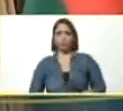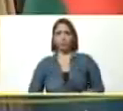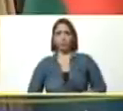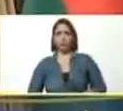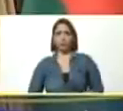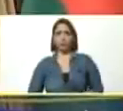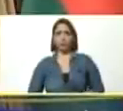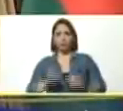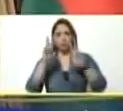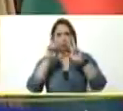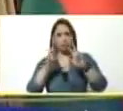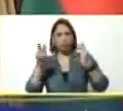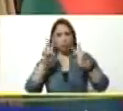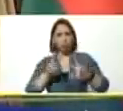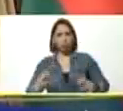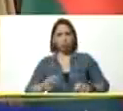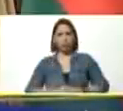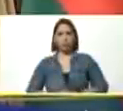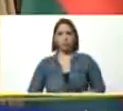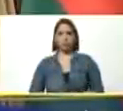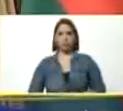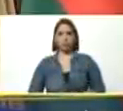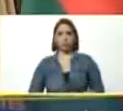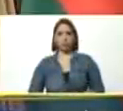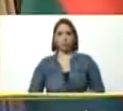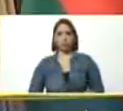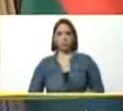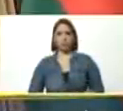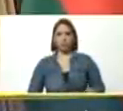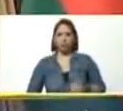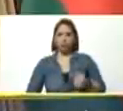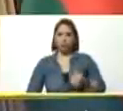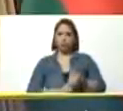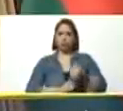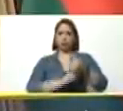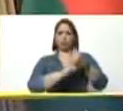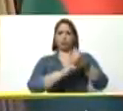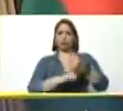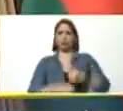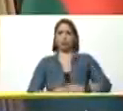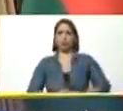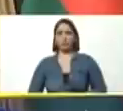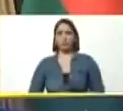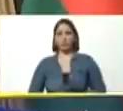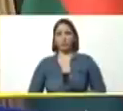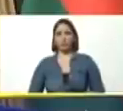de revisión y de reimpulso.